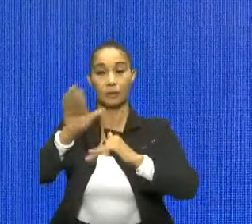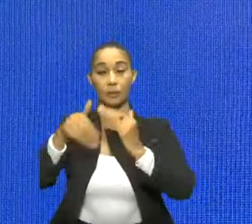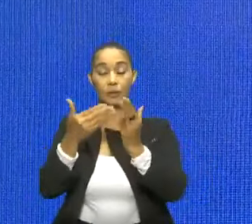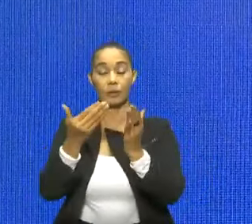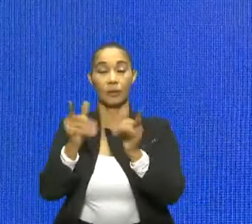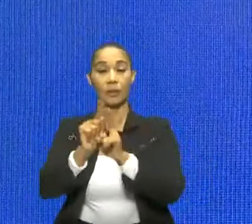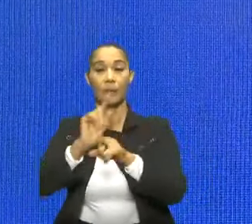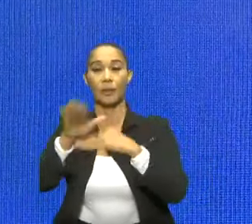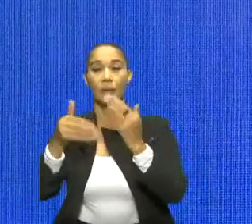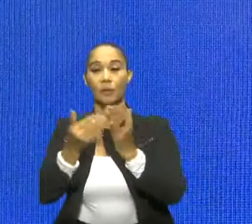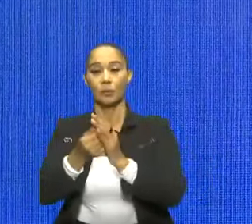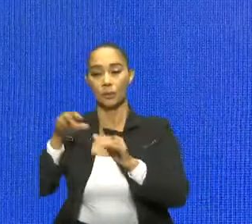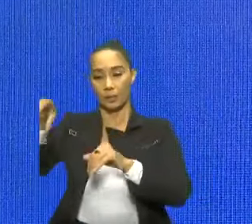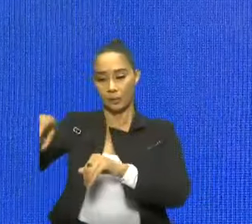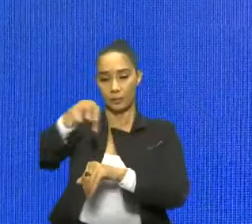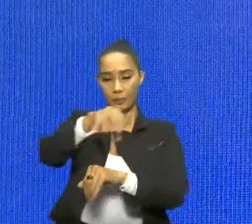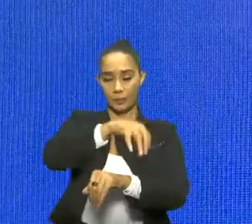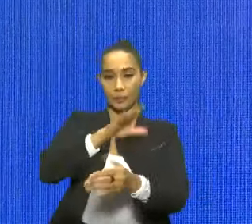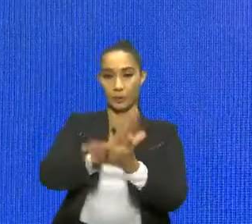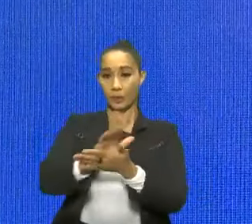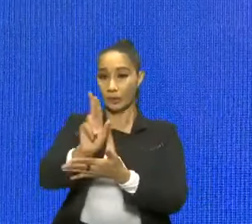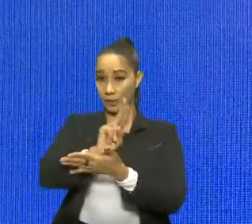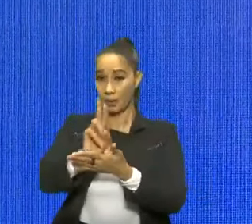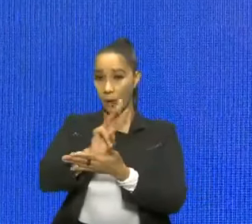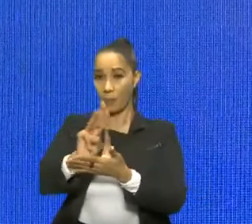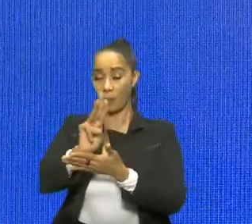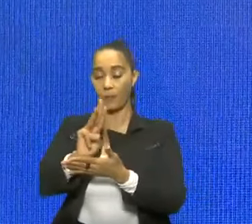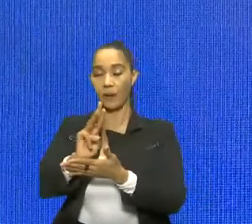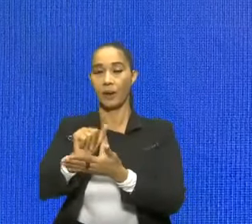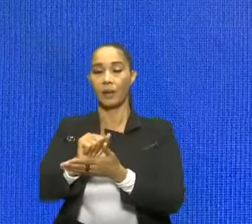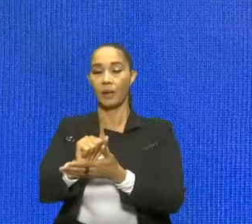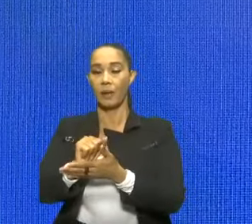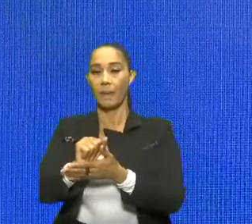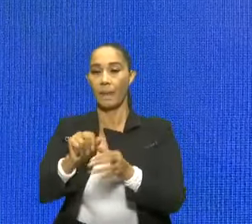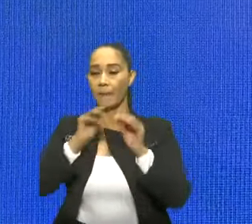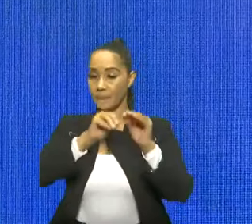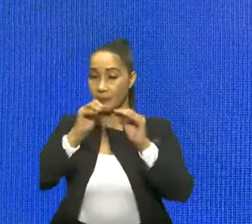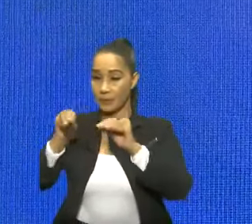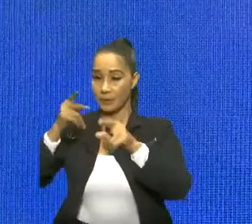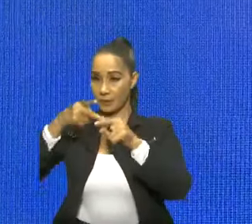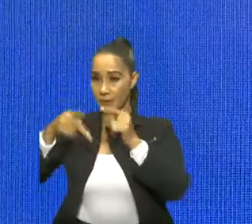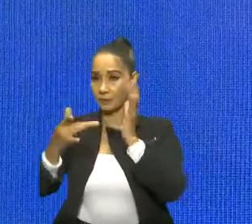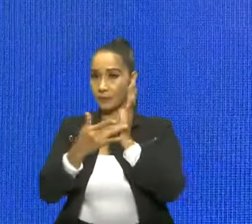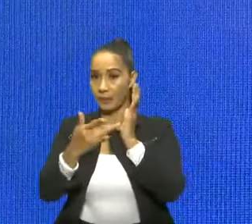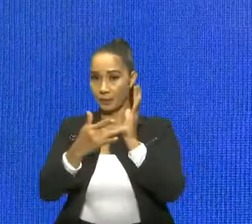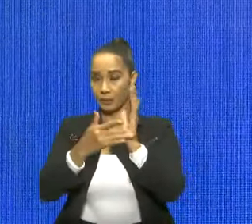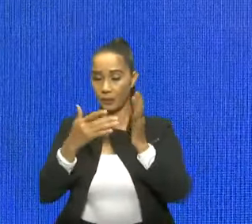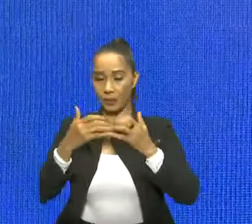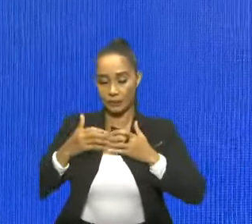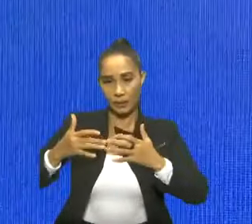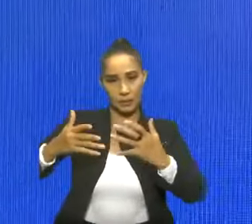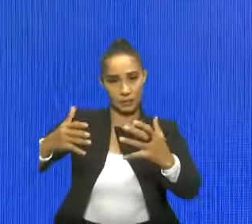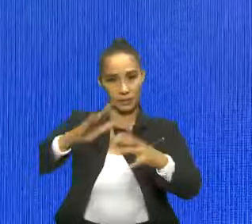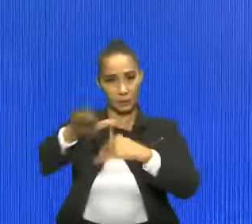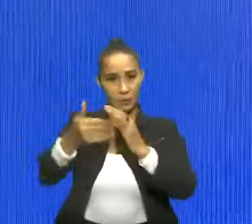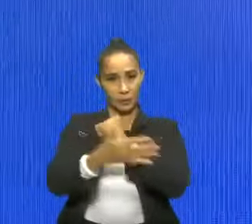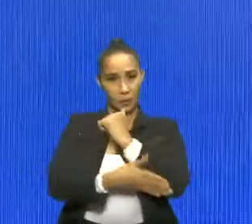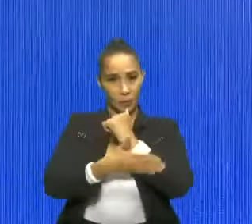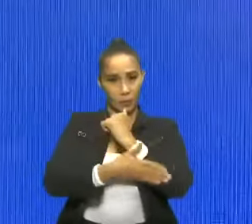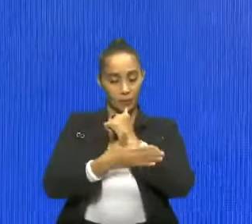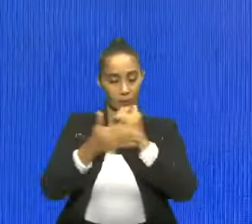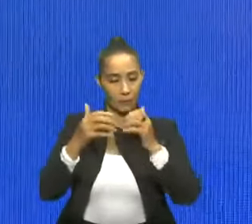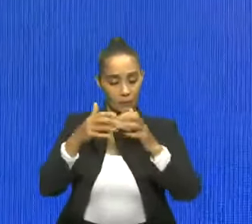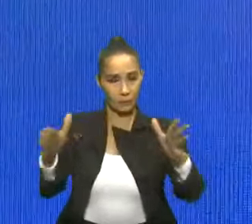todas las extensiones de la UAS, basadas también especialmente en carreras de tecnología, que se está extendiendo también en todo el país y le